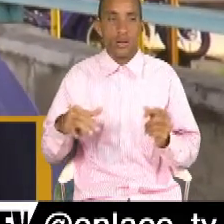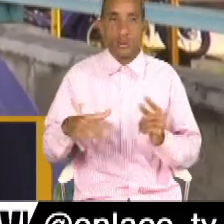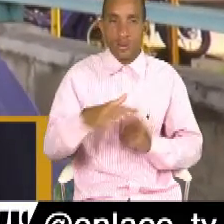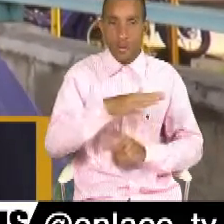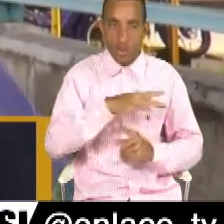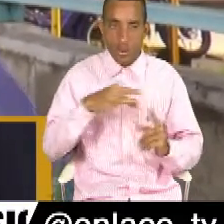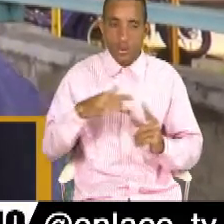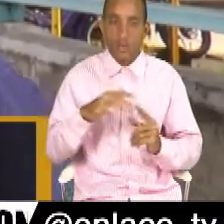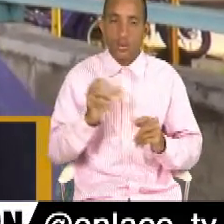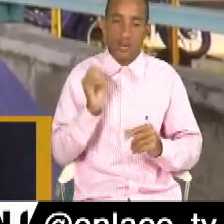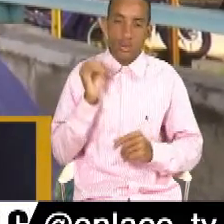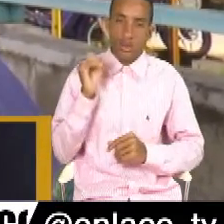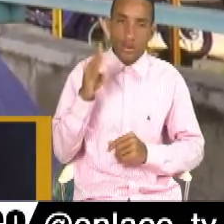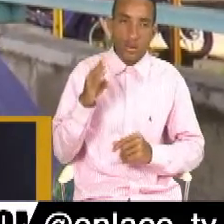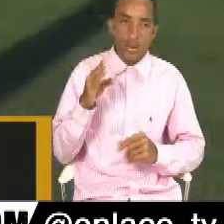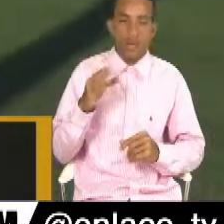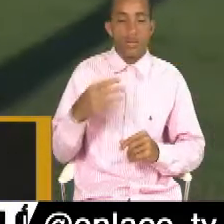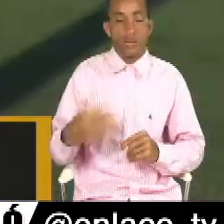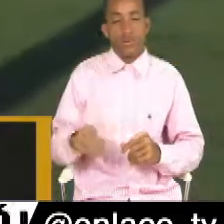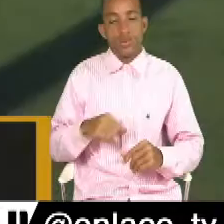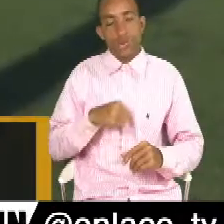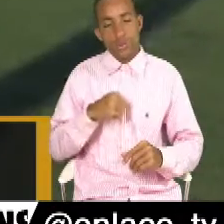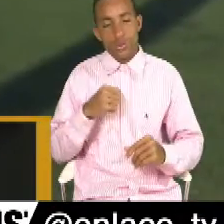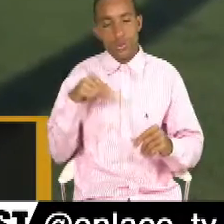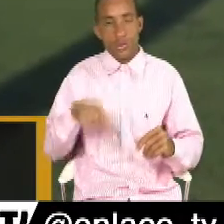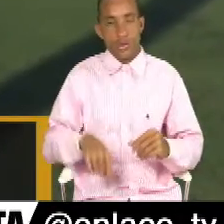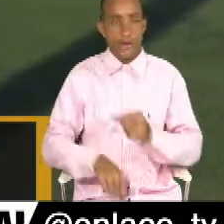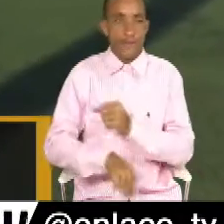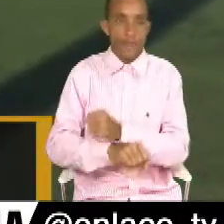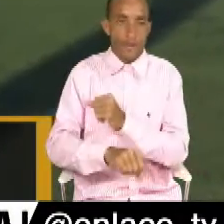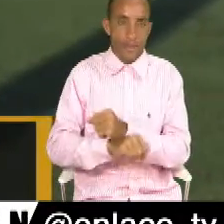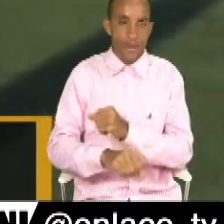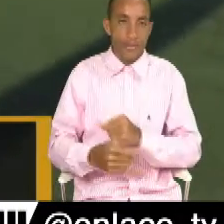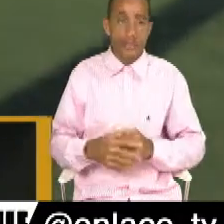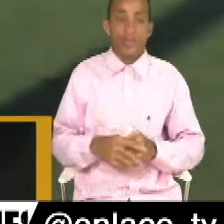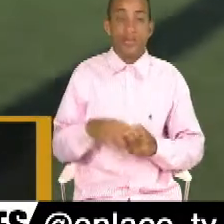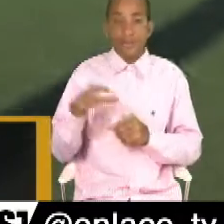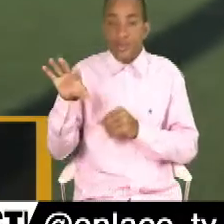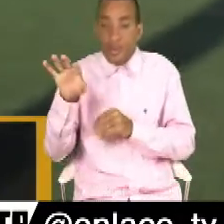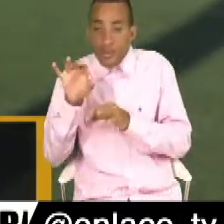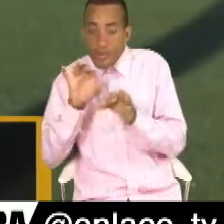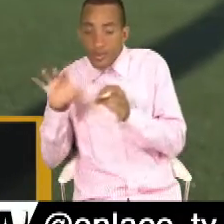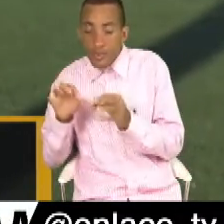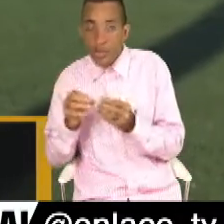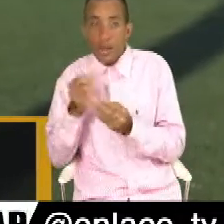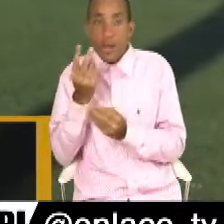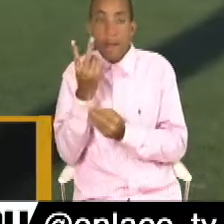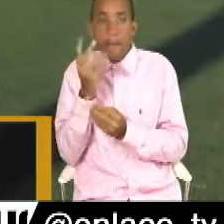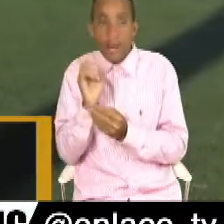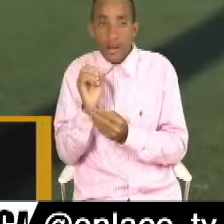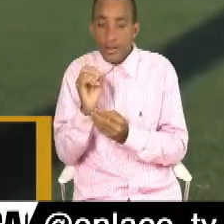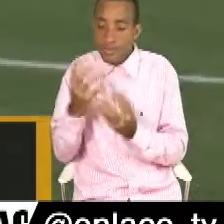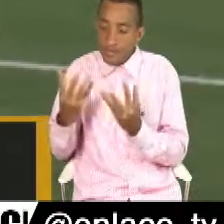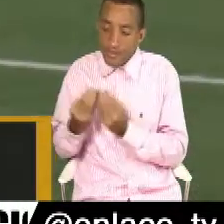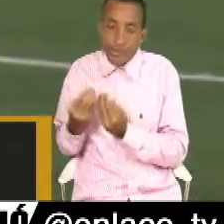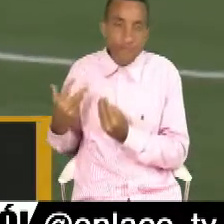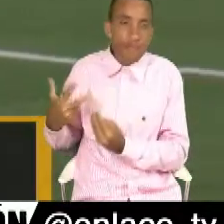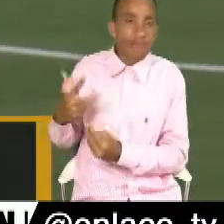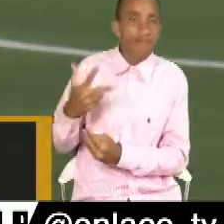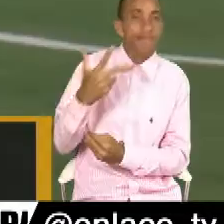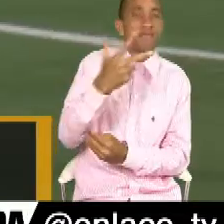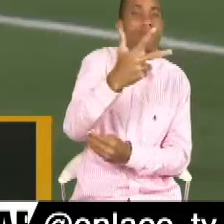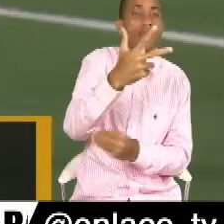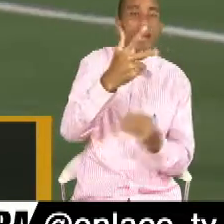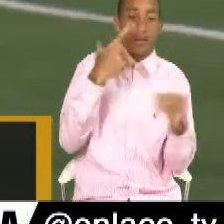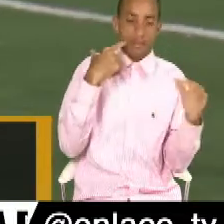defender el orgullo del fútbol barranqueño, ¿no? En las próximas semanas la selección sub-20 del Club Oro Negro viajará para mostrar en la cancha